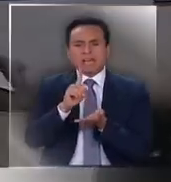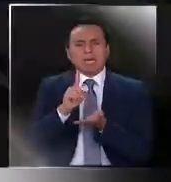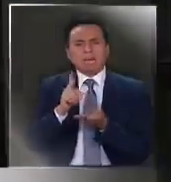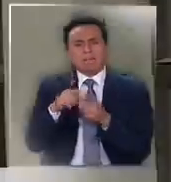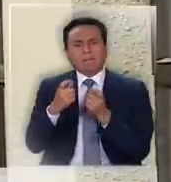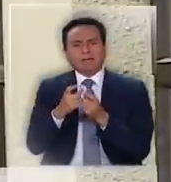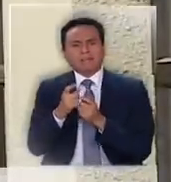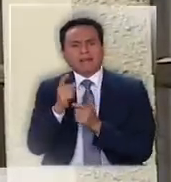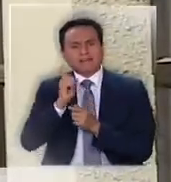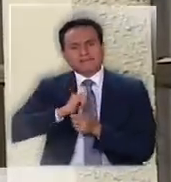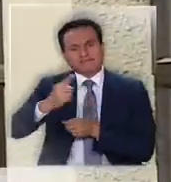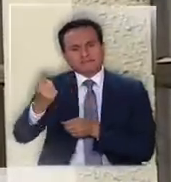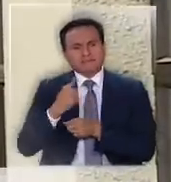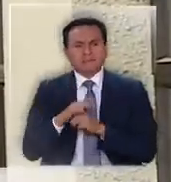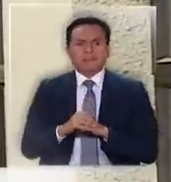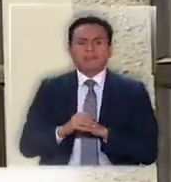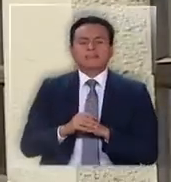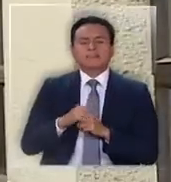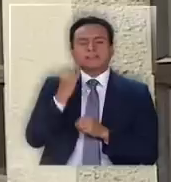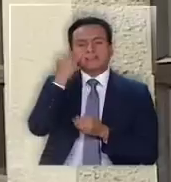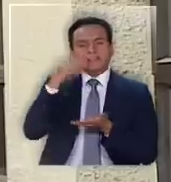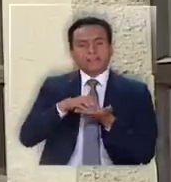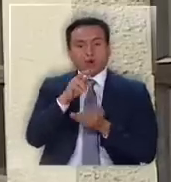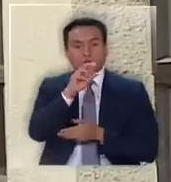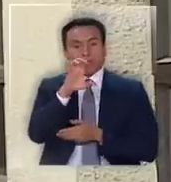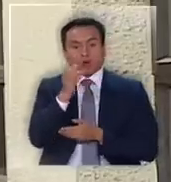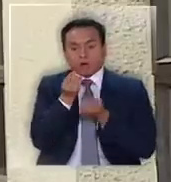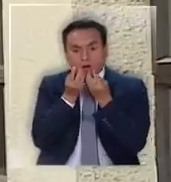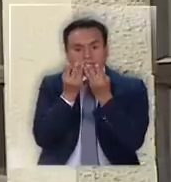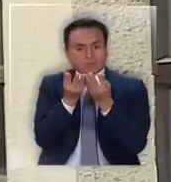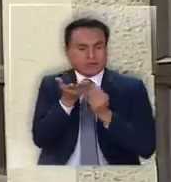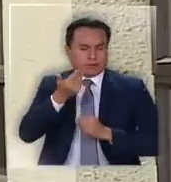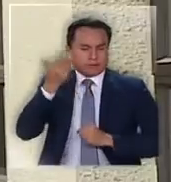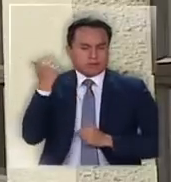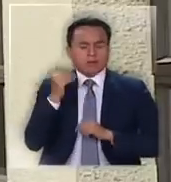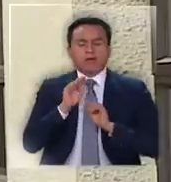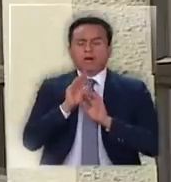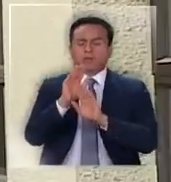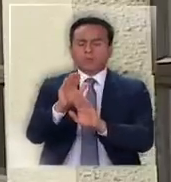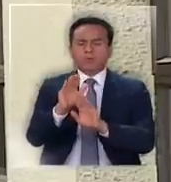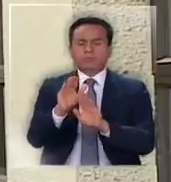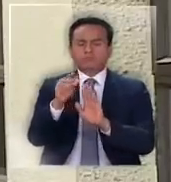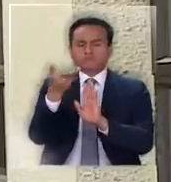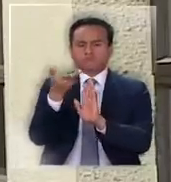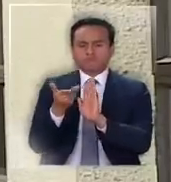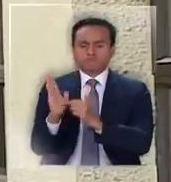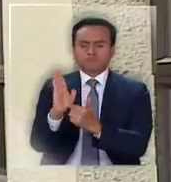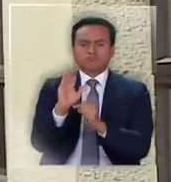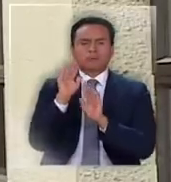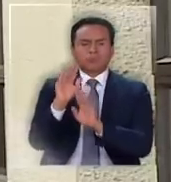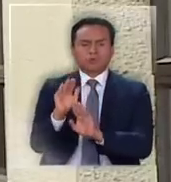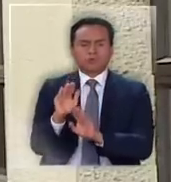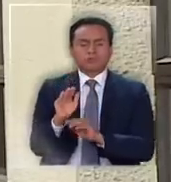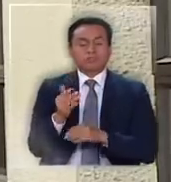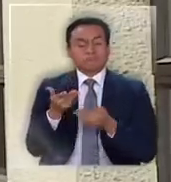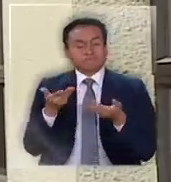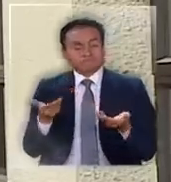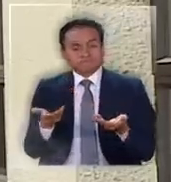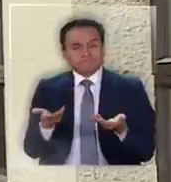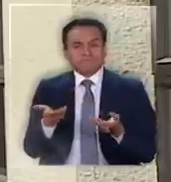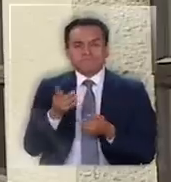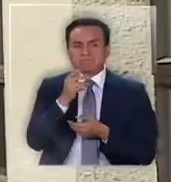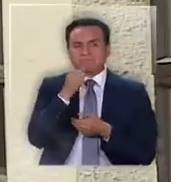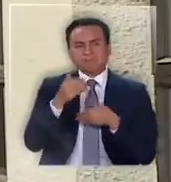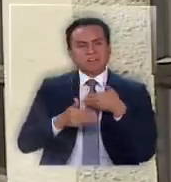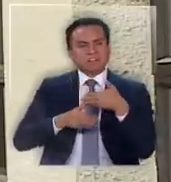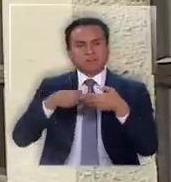pasaje. El intendente Orrego había manifestado su apoyo a esta medida. Por lo tanto, no existe